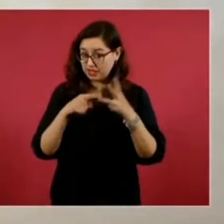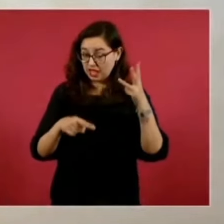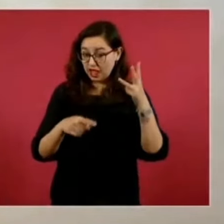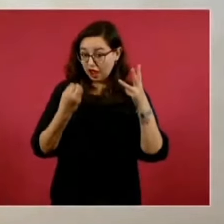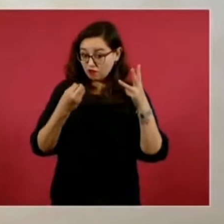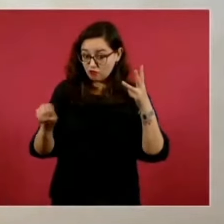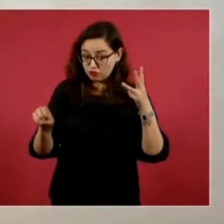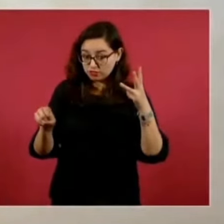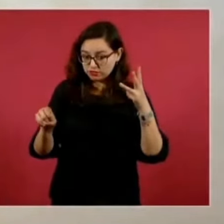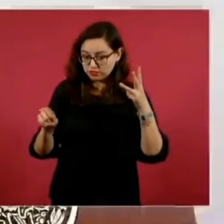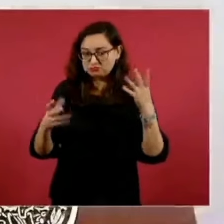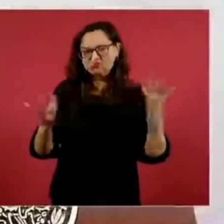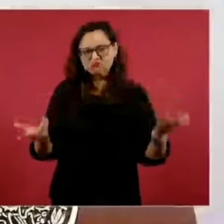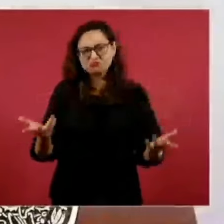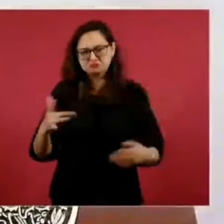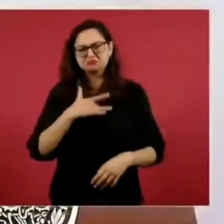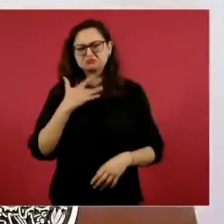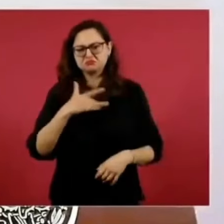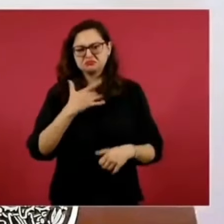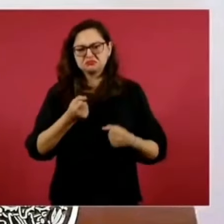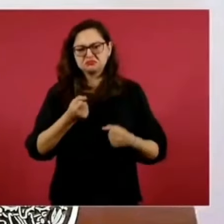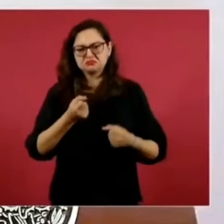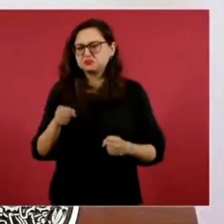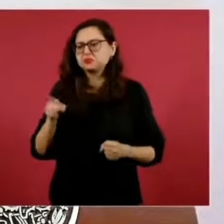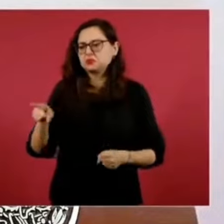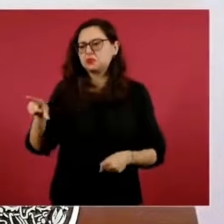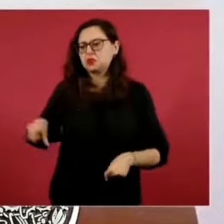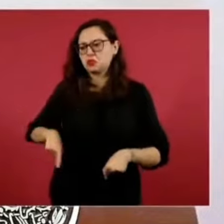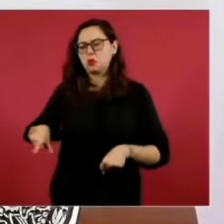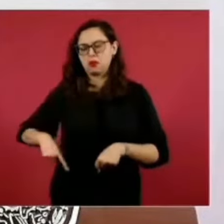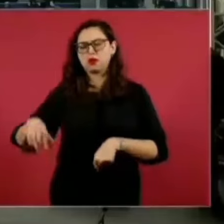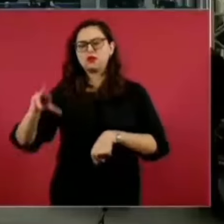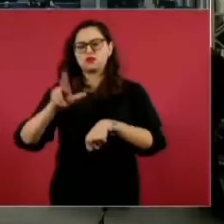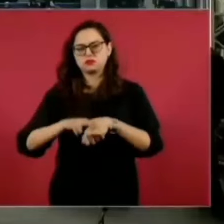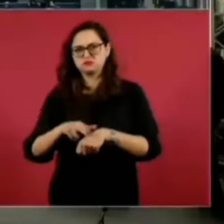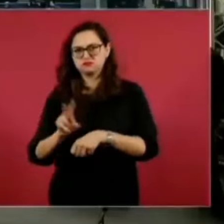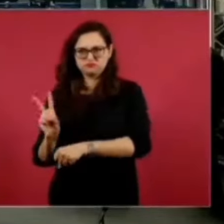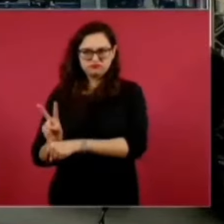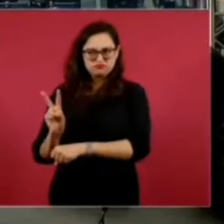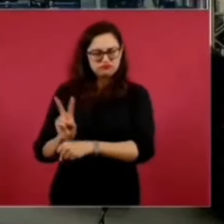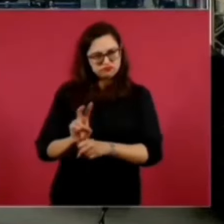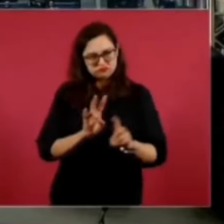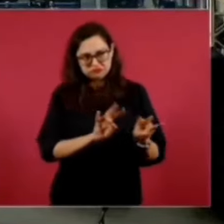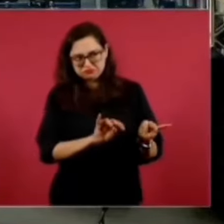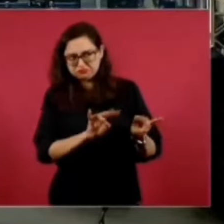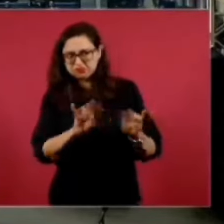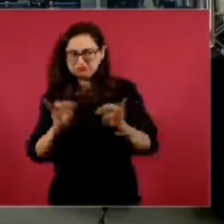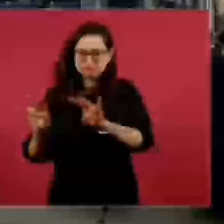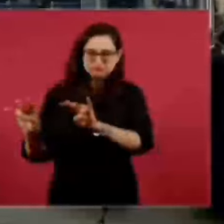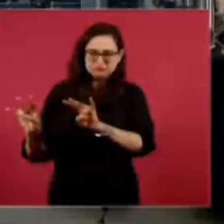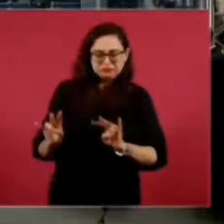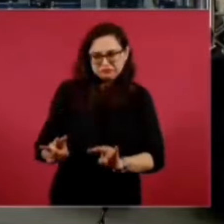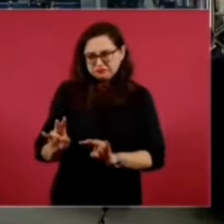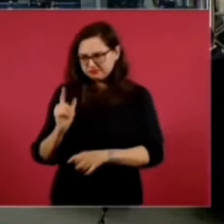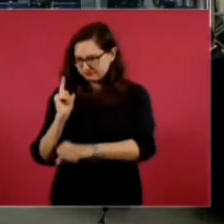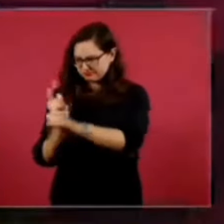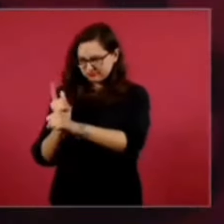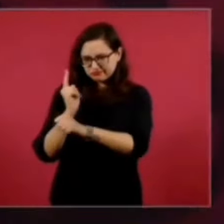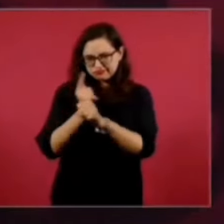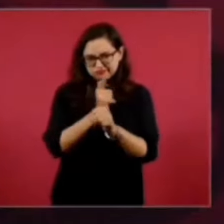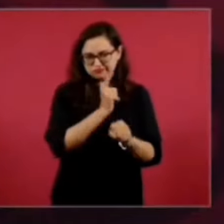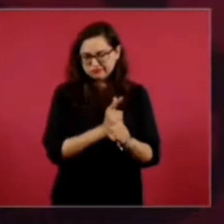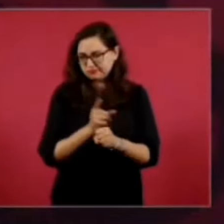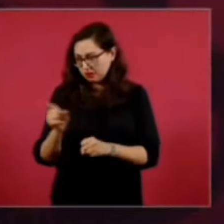van a cuidar Javier va a cuidar para que este no